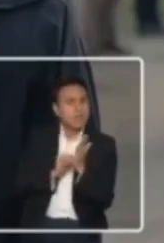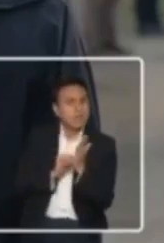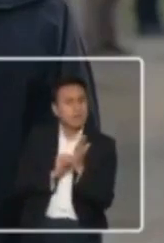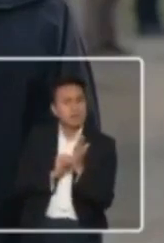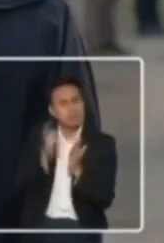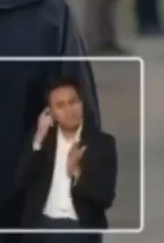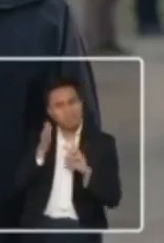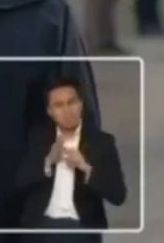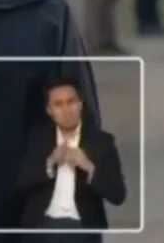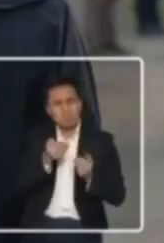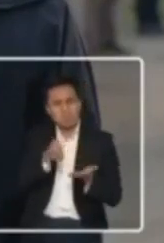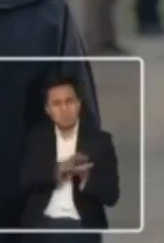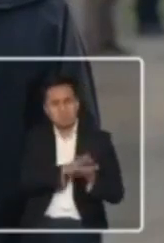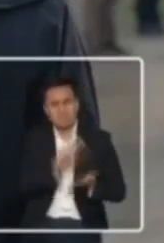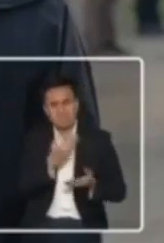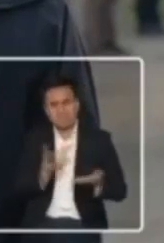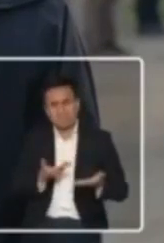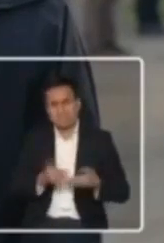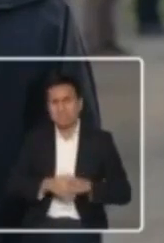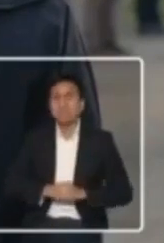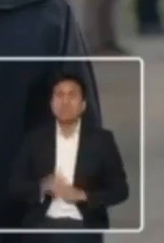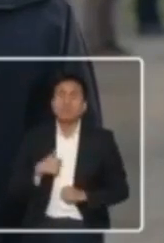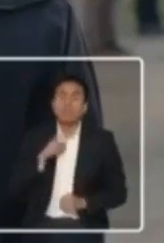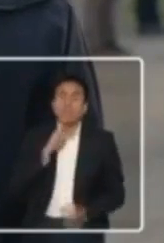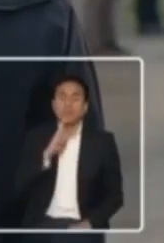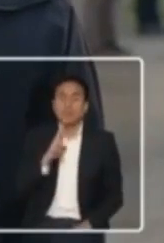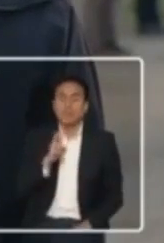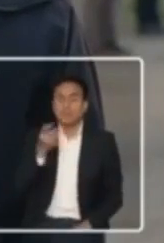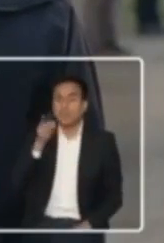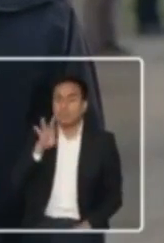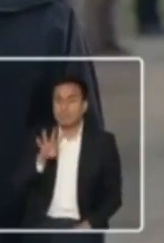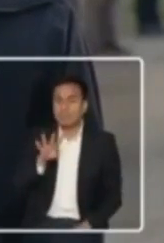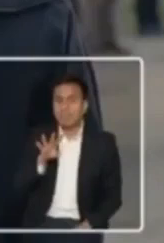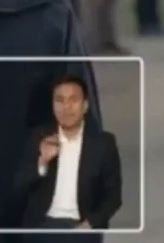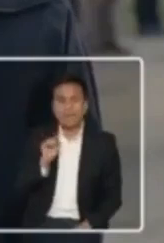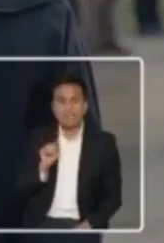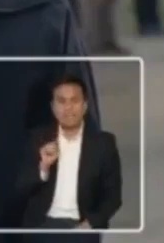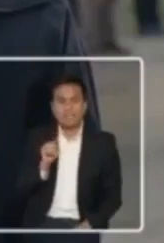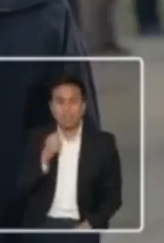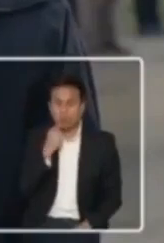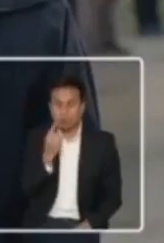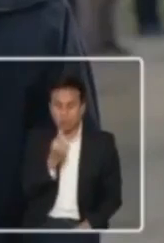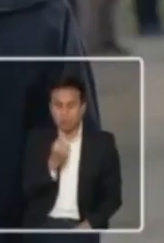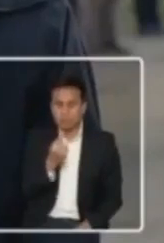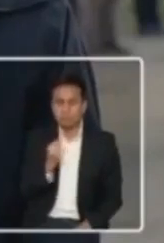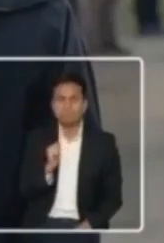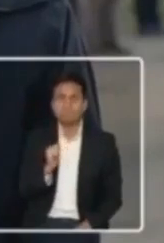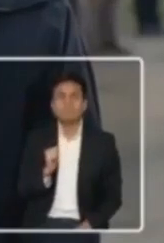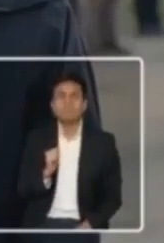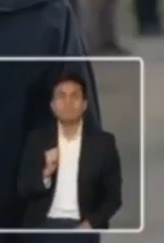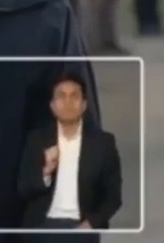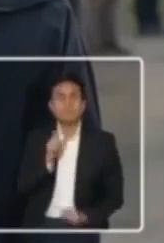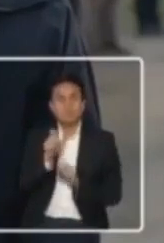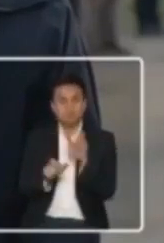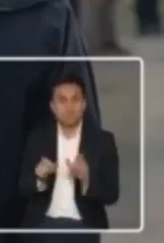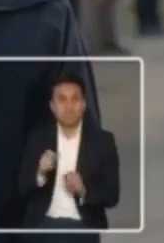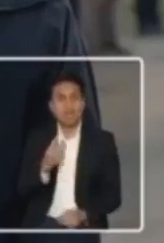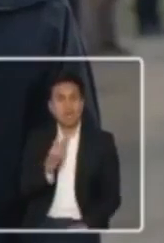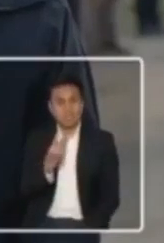ocurrió? A ver, yo respondería solo así a esa consulta. Los que estamos